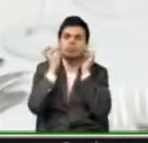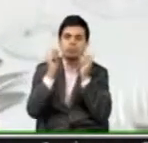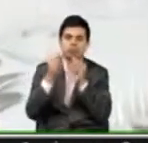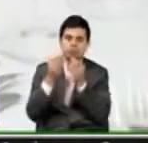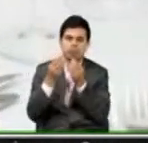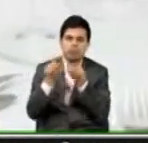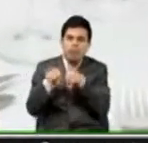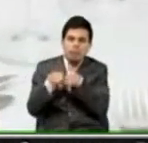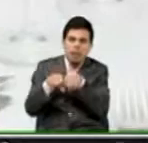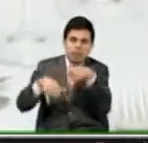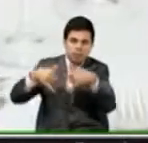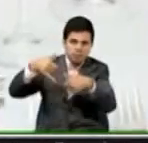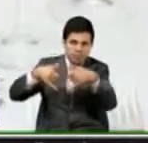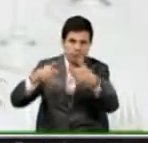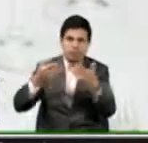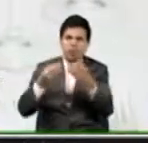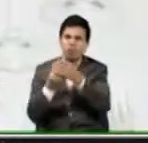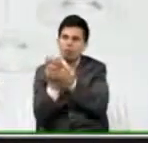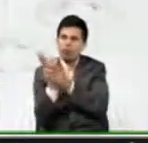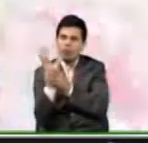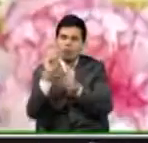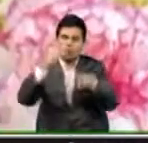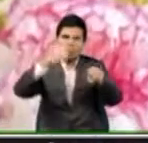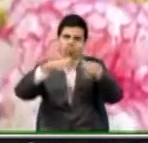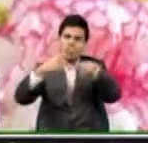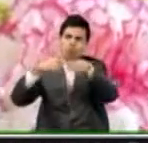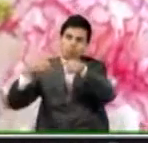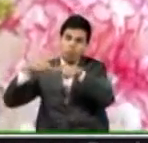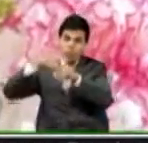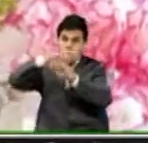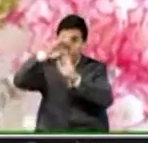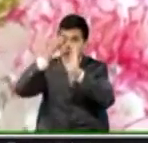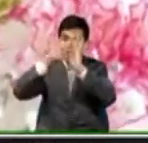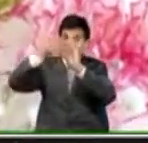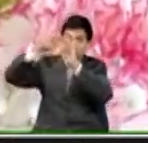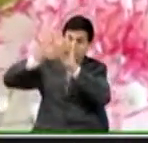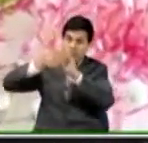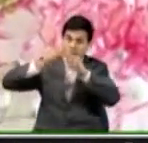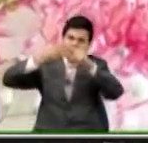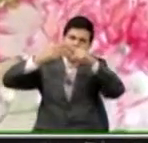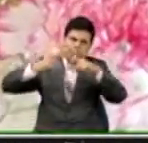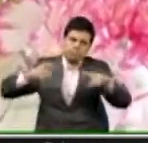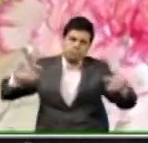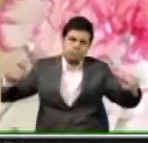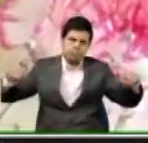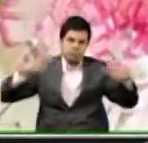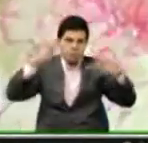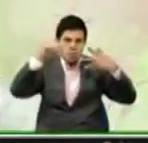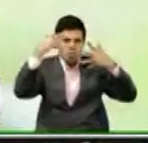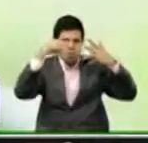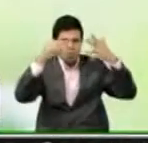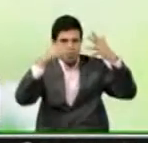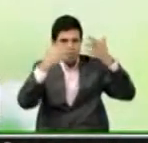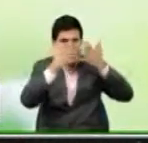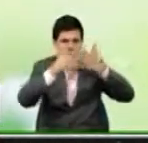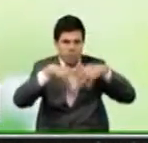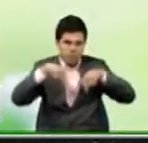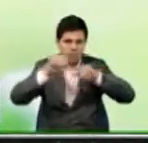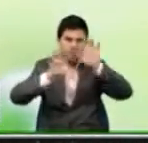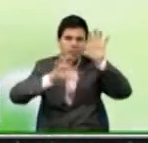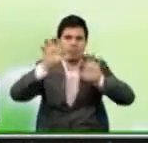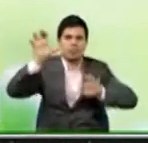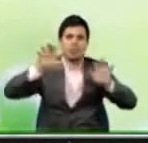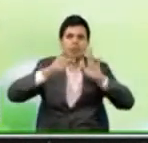floristería. Es muy amplio el sector que conforma un matrimonio y que conforma Expo